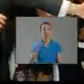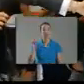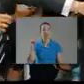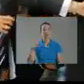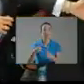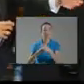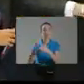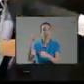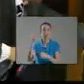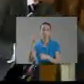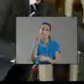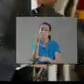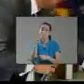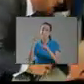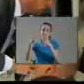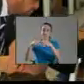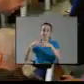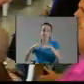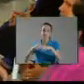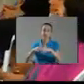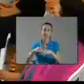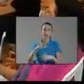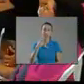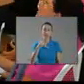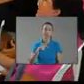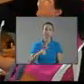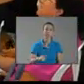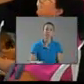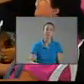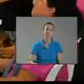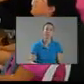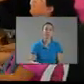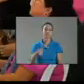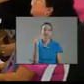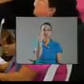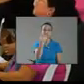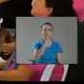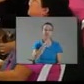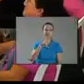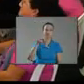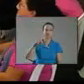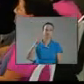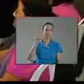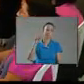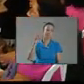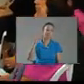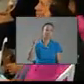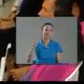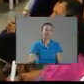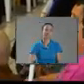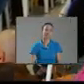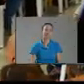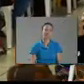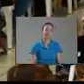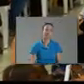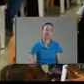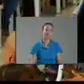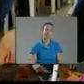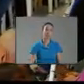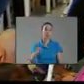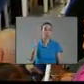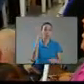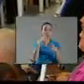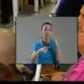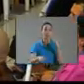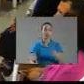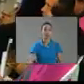Usted levanta sus manos y me permite bendecirlo. Padre, en el nombre de Jesús, bendecimos a cada hermano que está acá, a